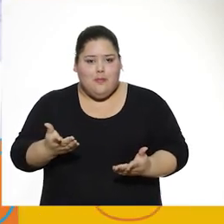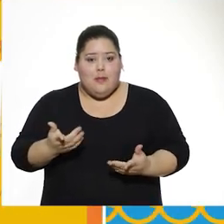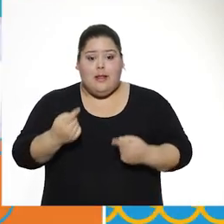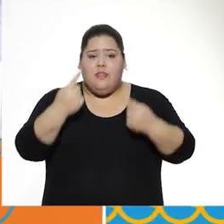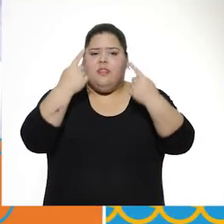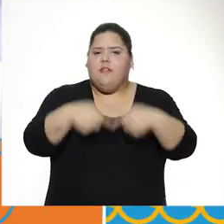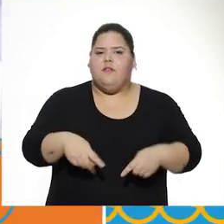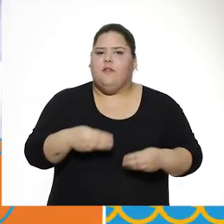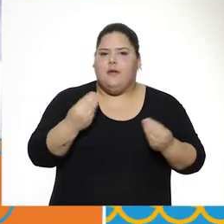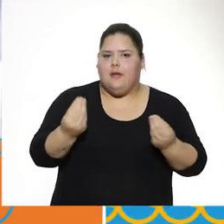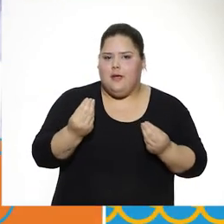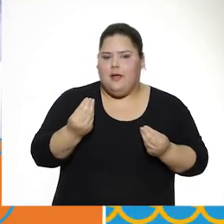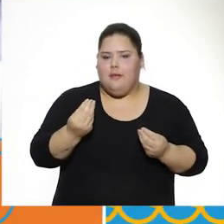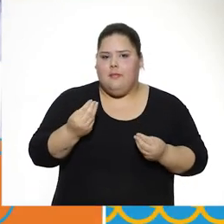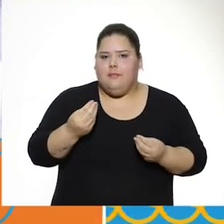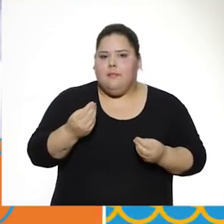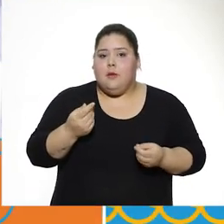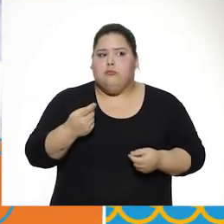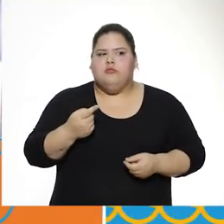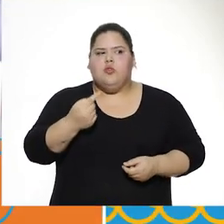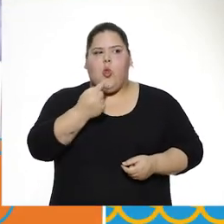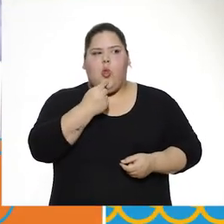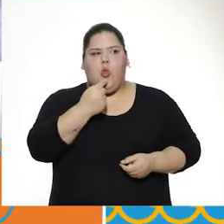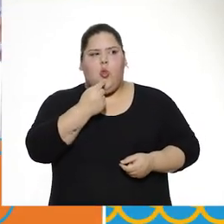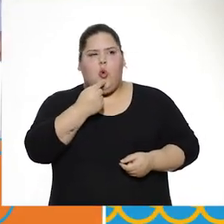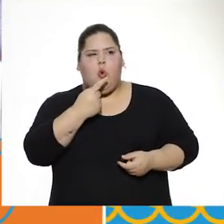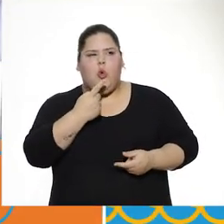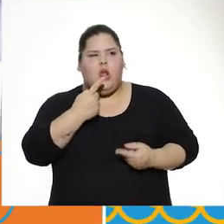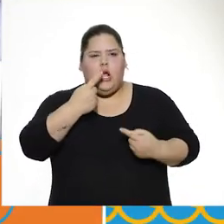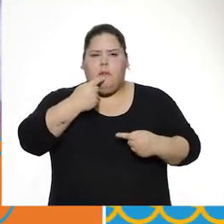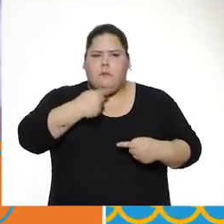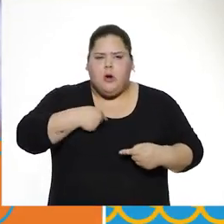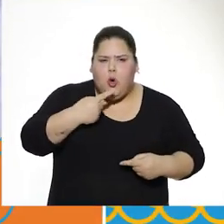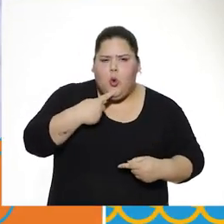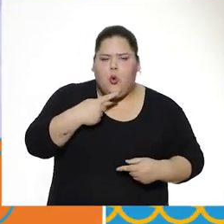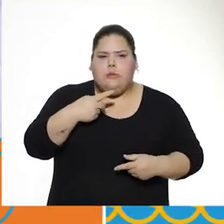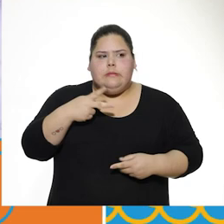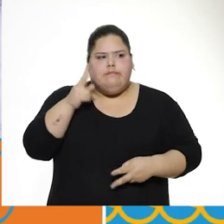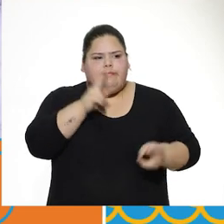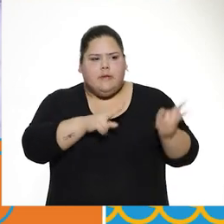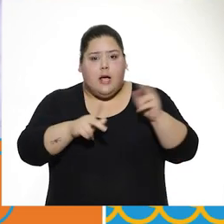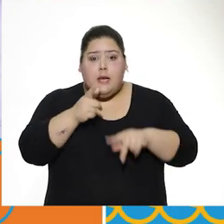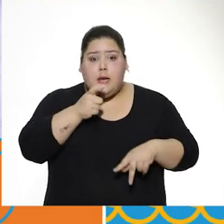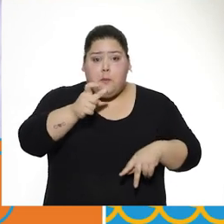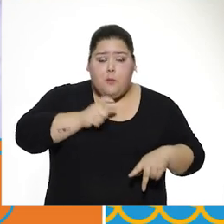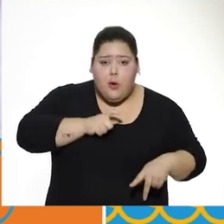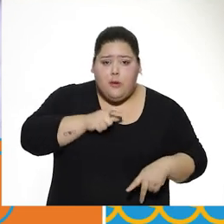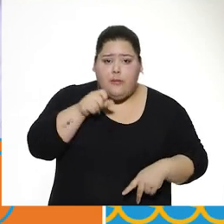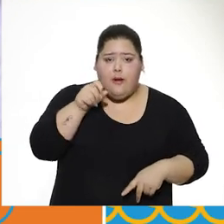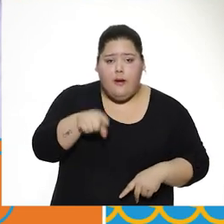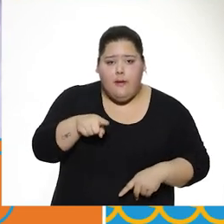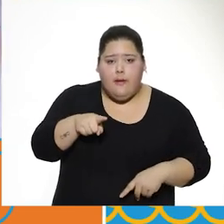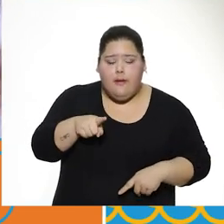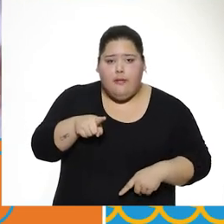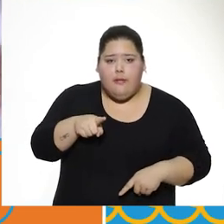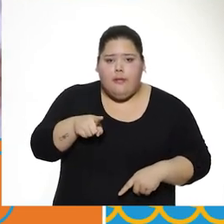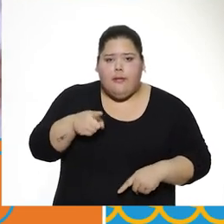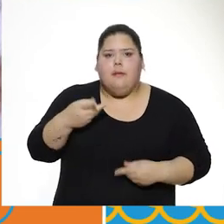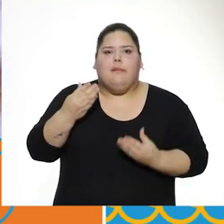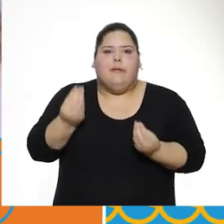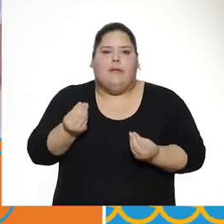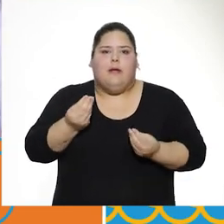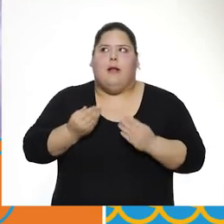La diferencia la hacemos cuando buscamos dar respuesta a esas dudas, a esas preguntas que nos